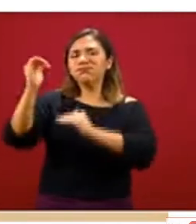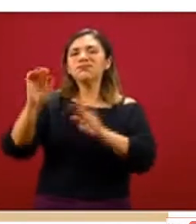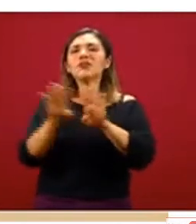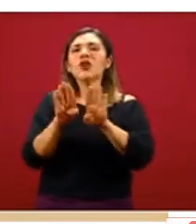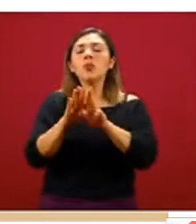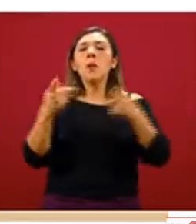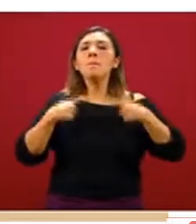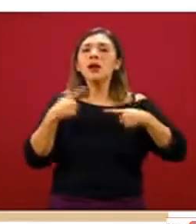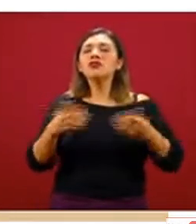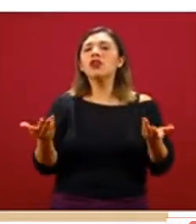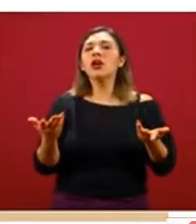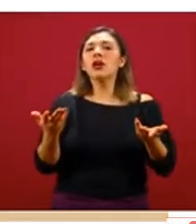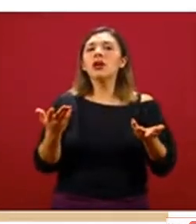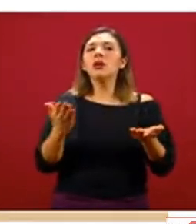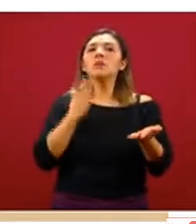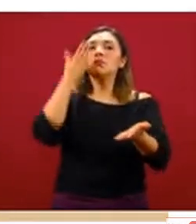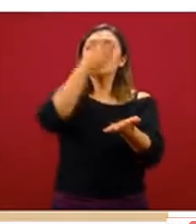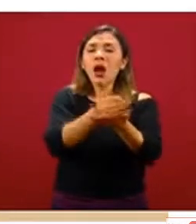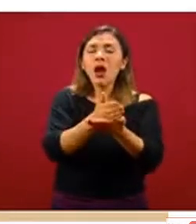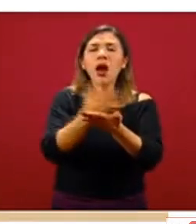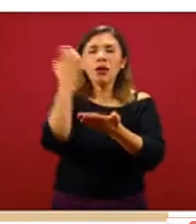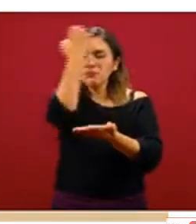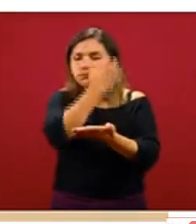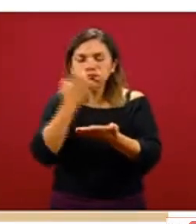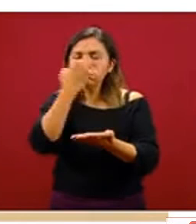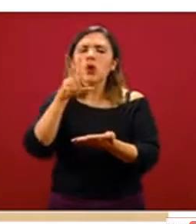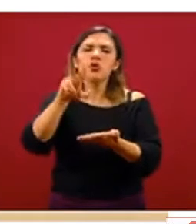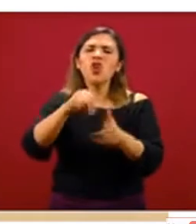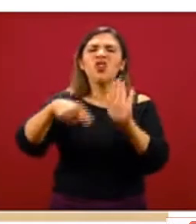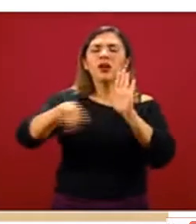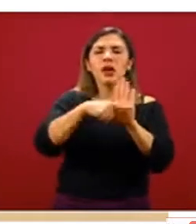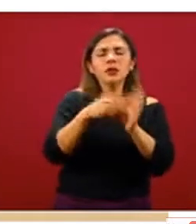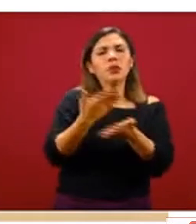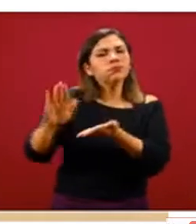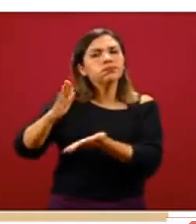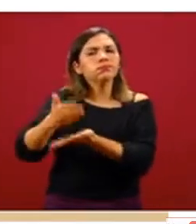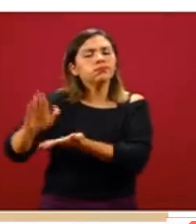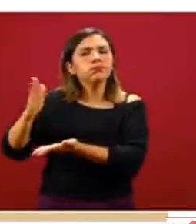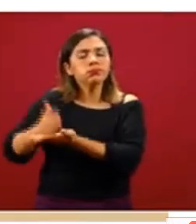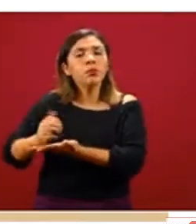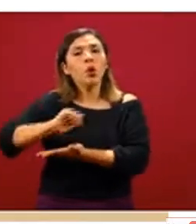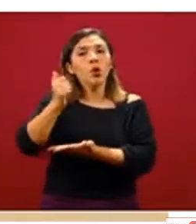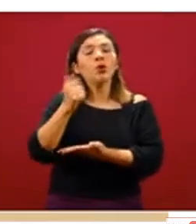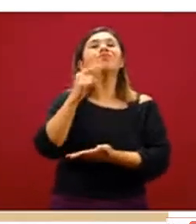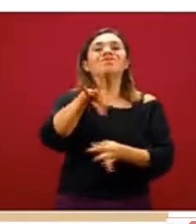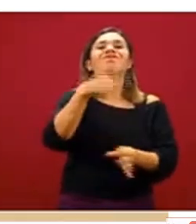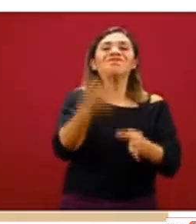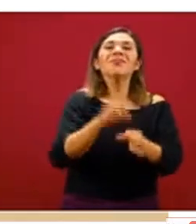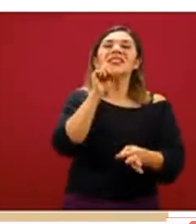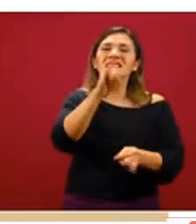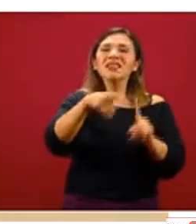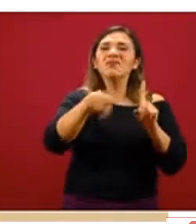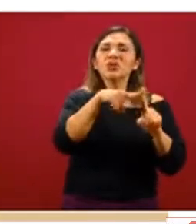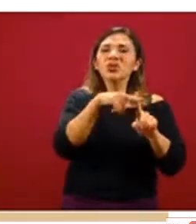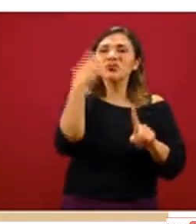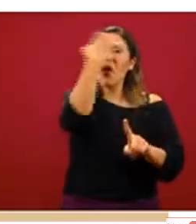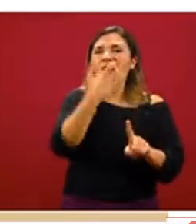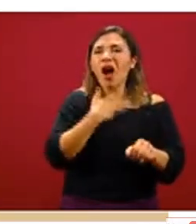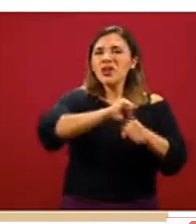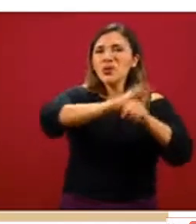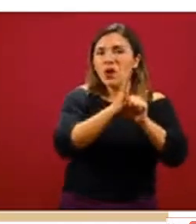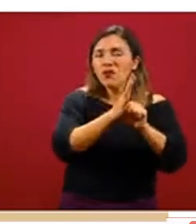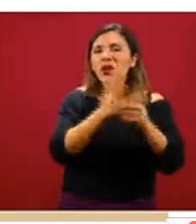de los que pasan a ser descartados porque salió su prueba negativa, pasan a ser confirmados porque salió su prueba